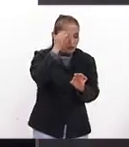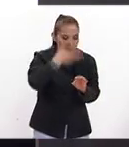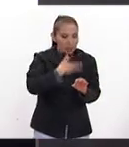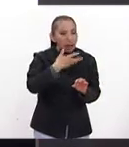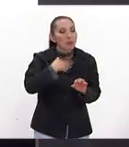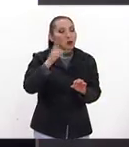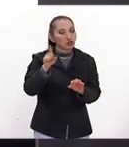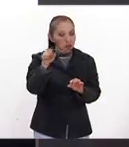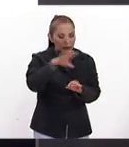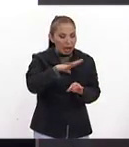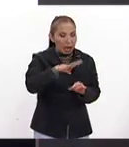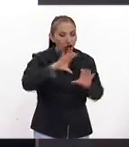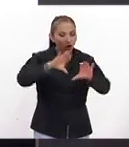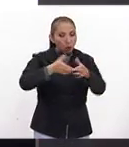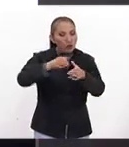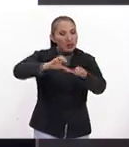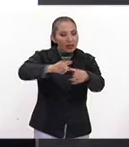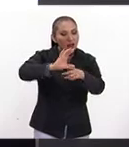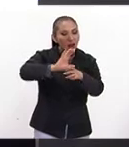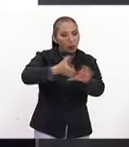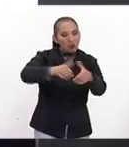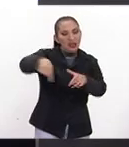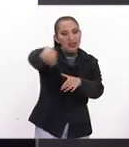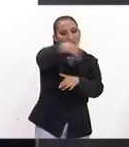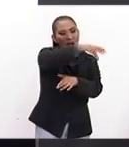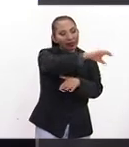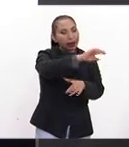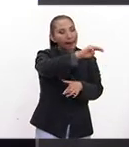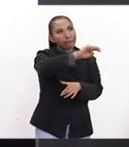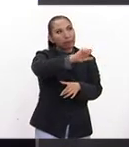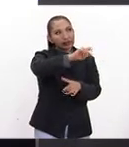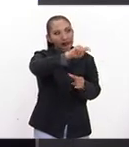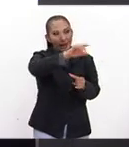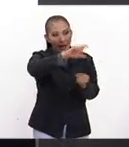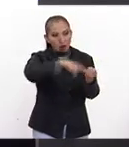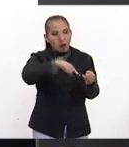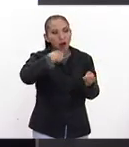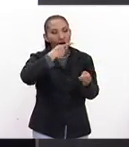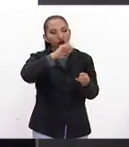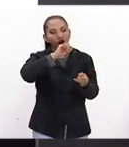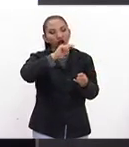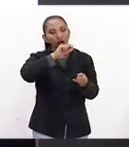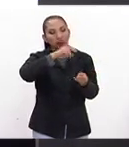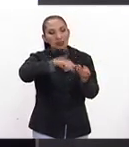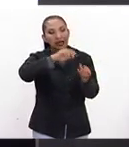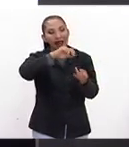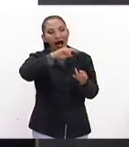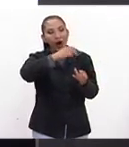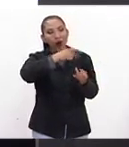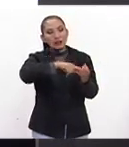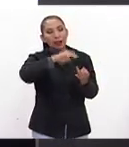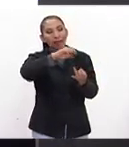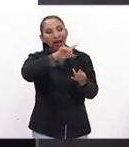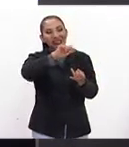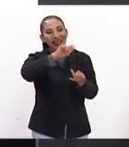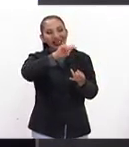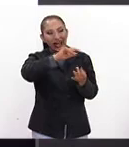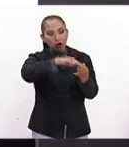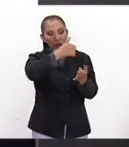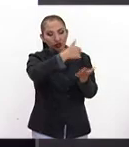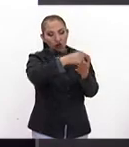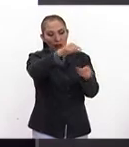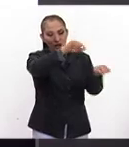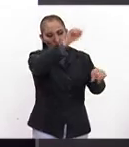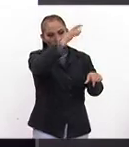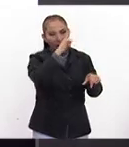tenemos presencia de estas comunidades, se hablan mixteco, se habla otomí, náhuatl, mazateco, en la Ciudad de México, entre